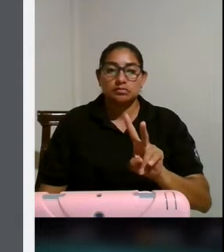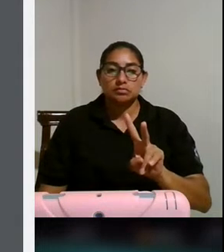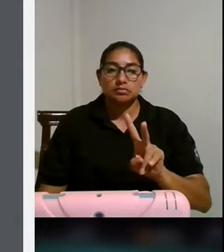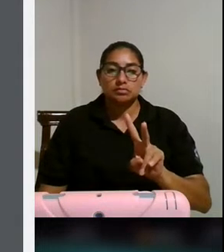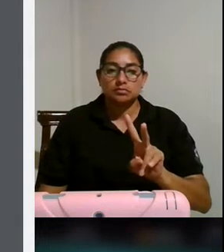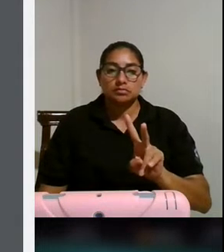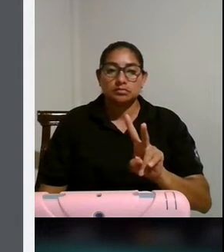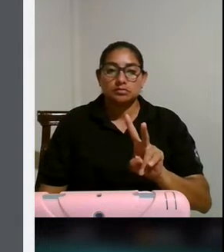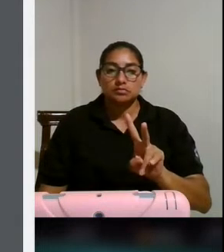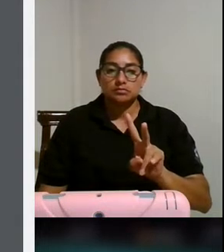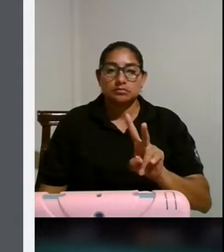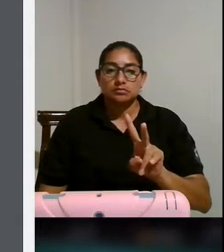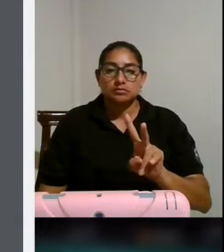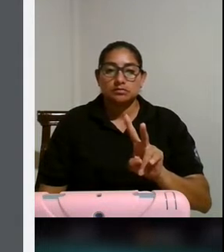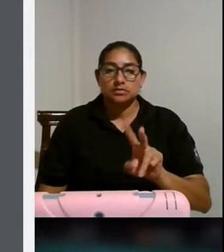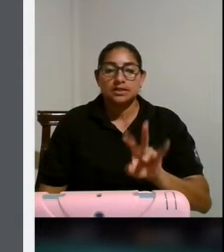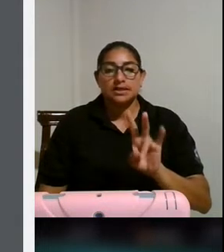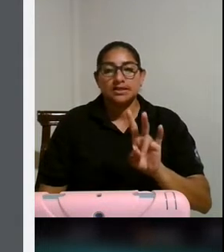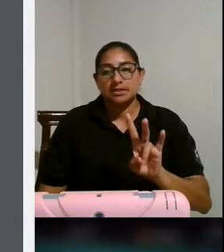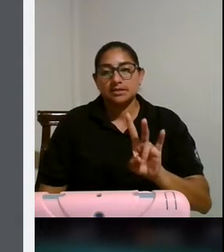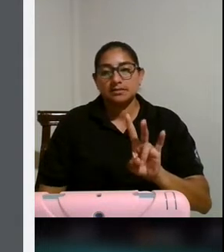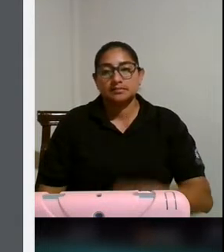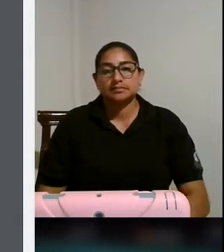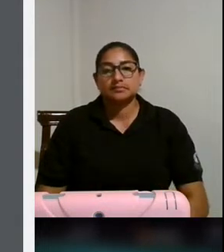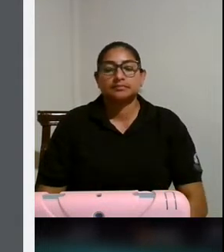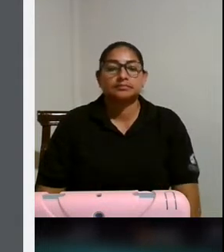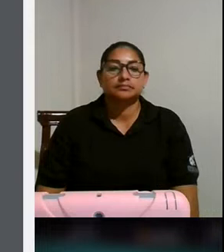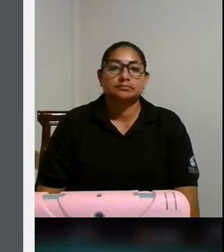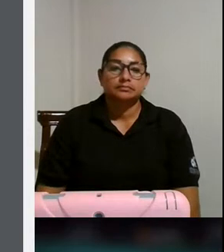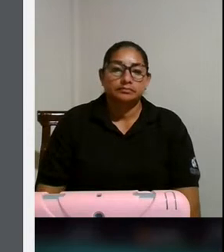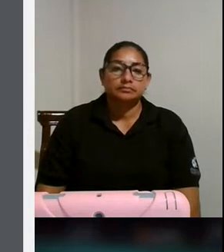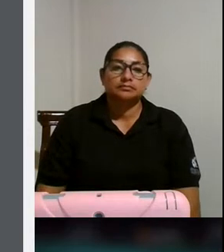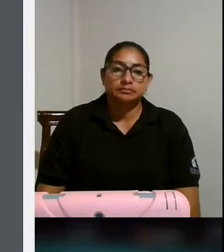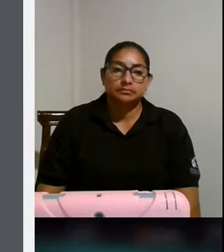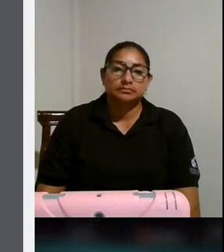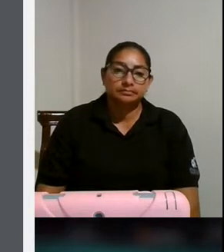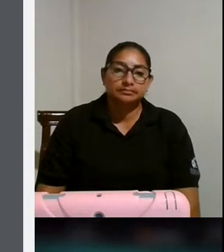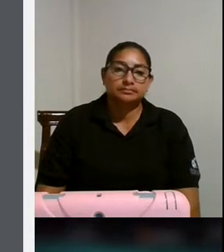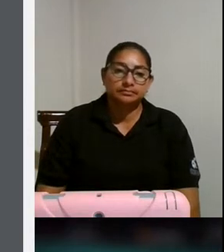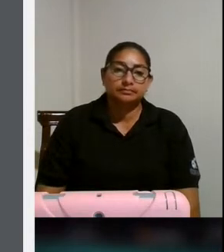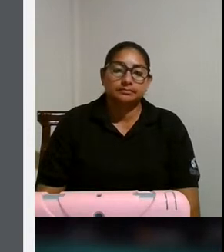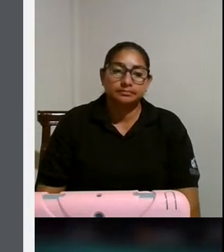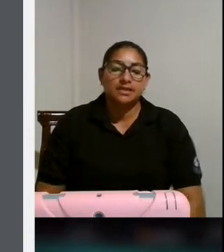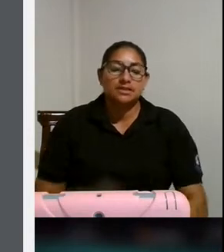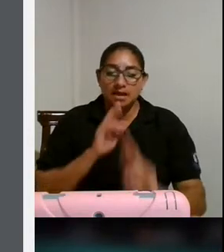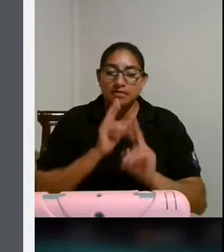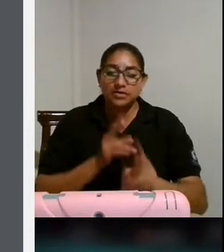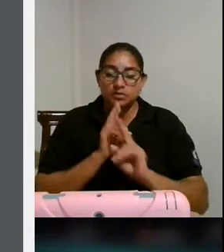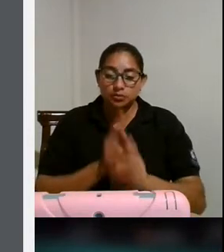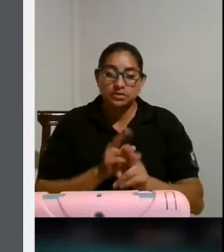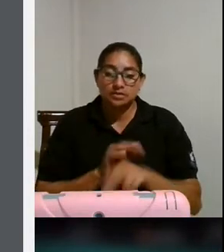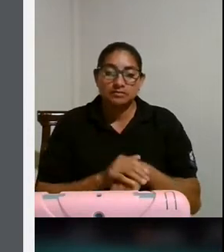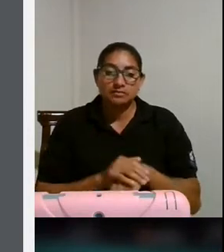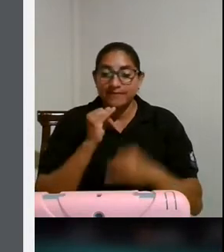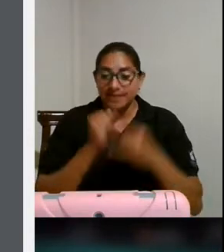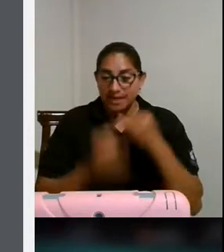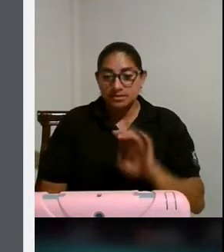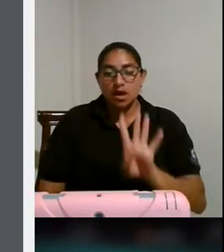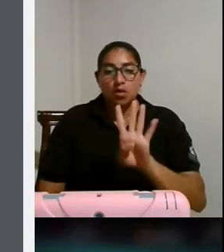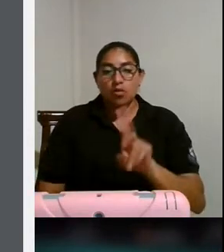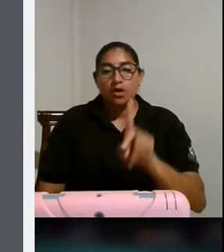2 por 0. Y menos 7 no se toca. Ese sería el valor